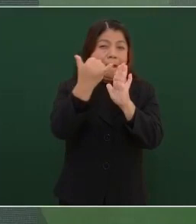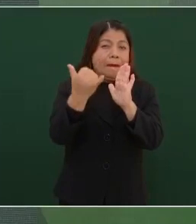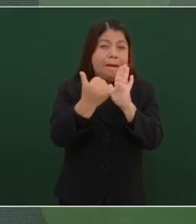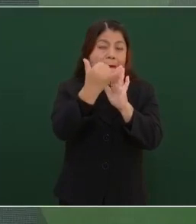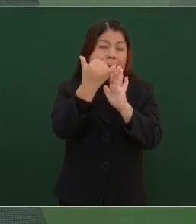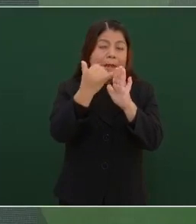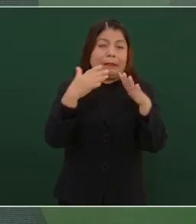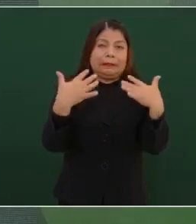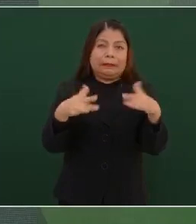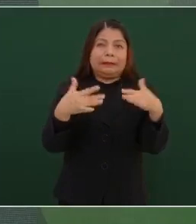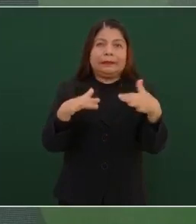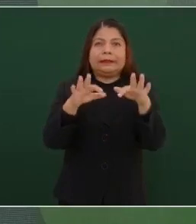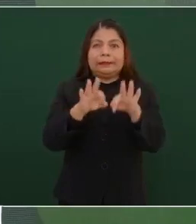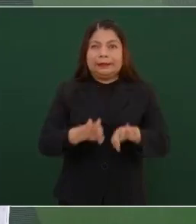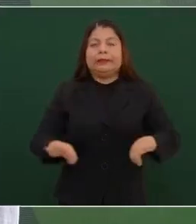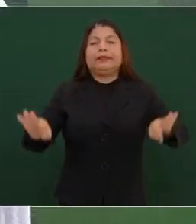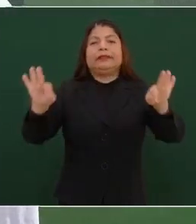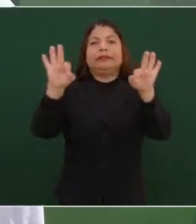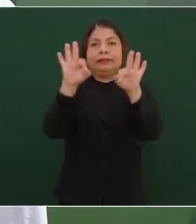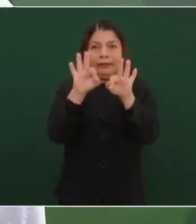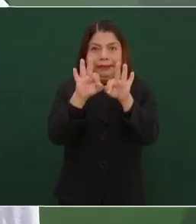No hay en